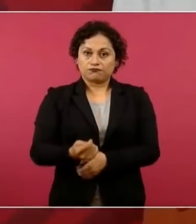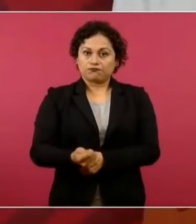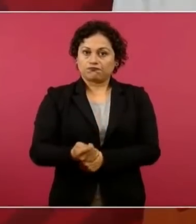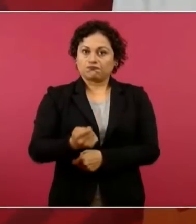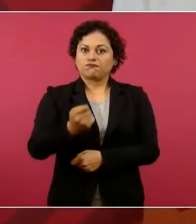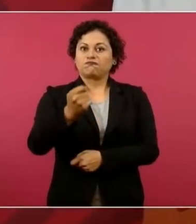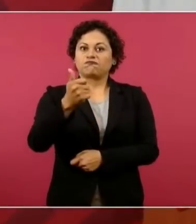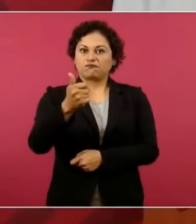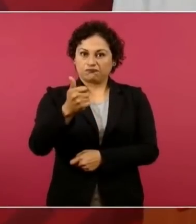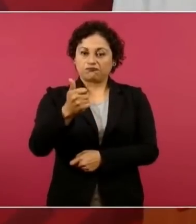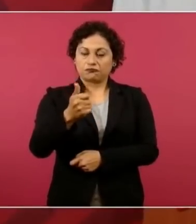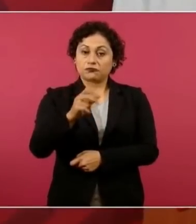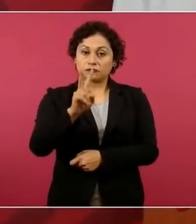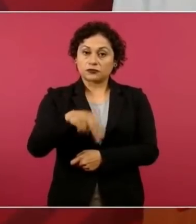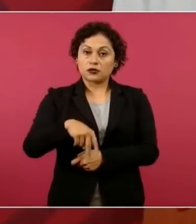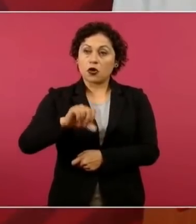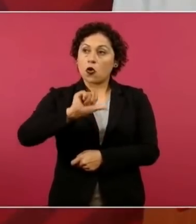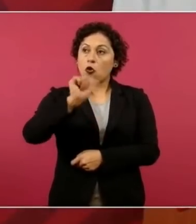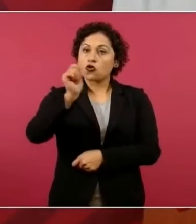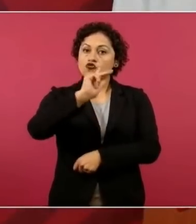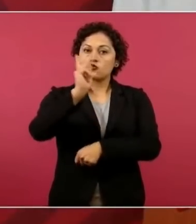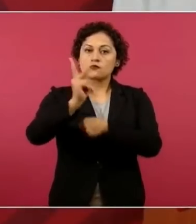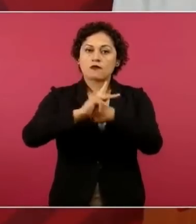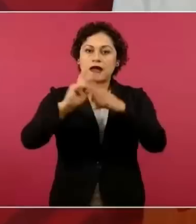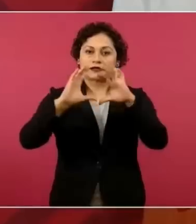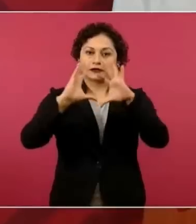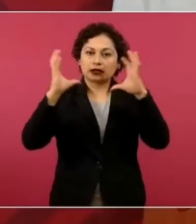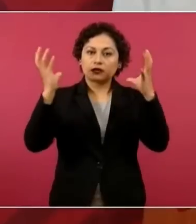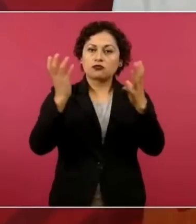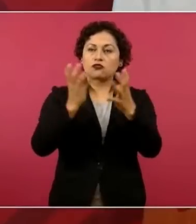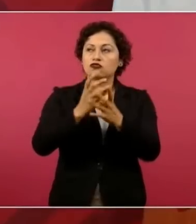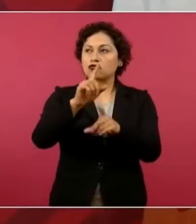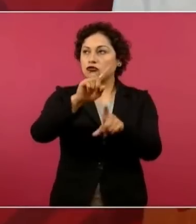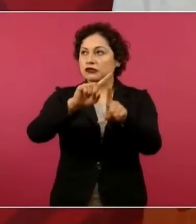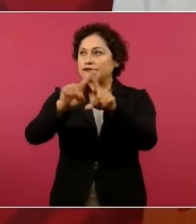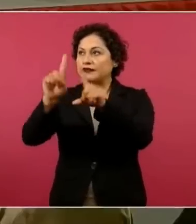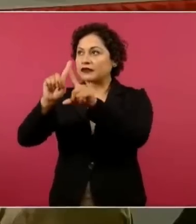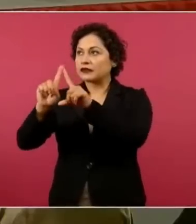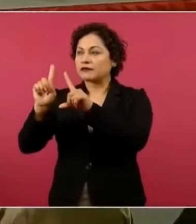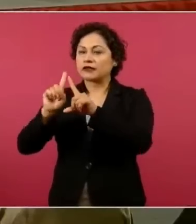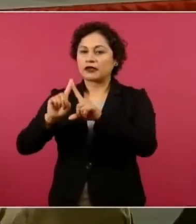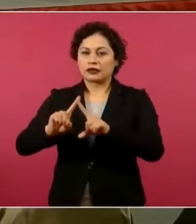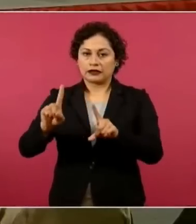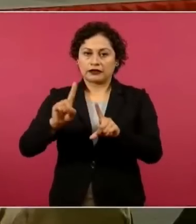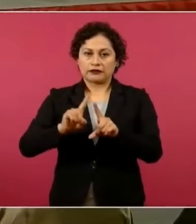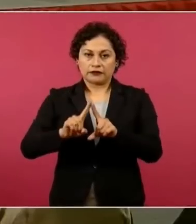de los pocos países del mundo. Luego sí nos siguieron otros